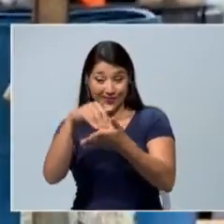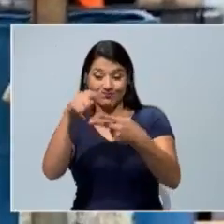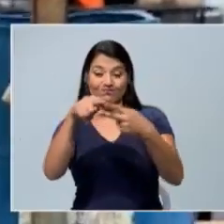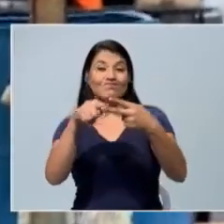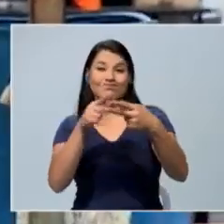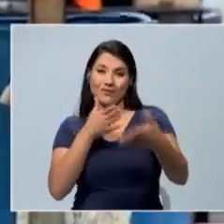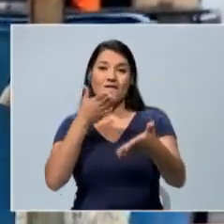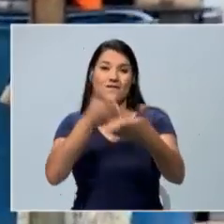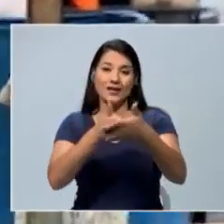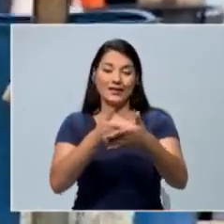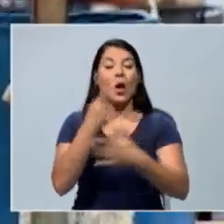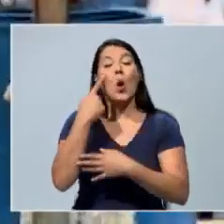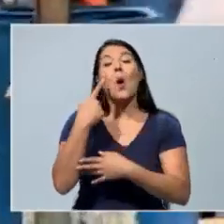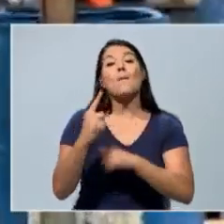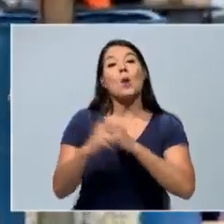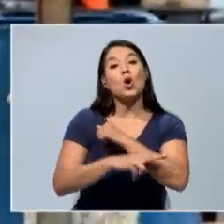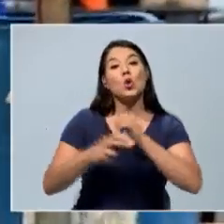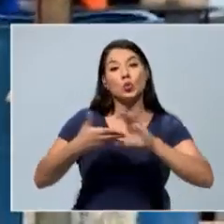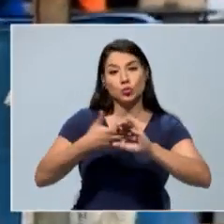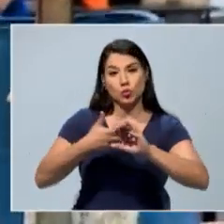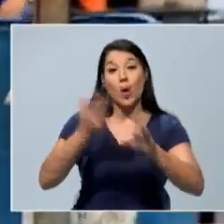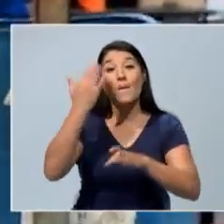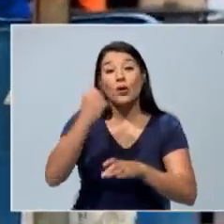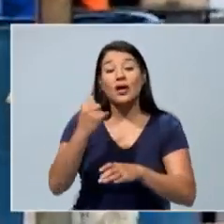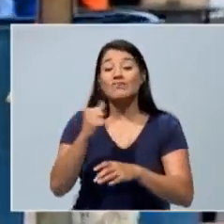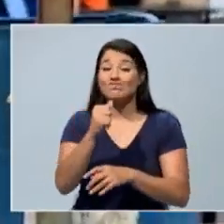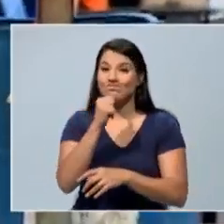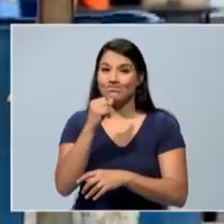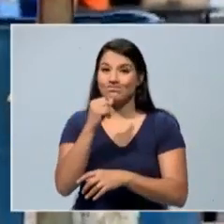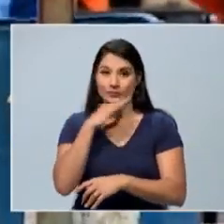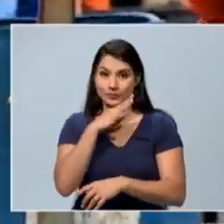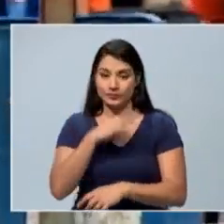la contaminación en sus acueductos de agua potable.